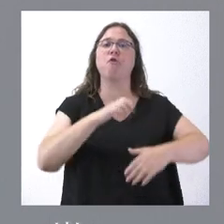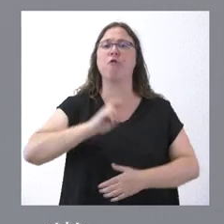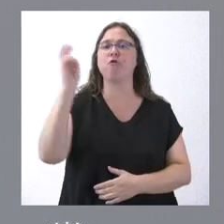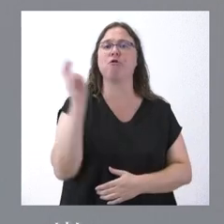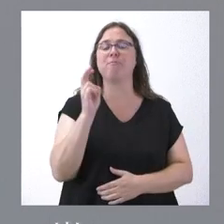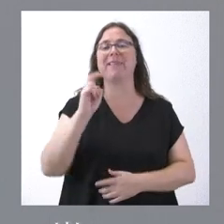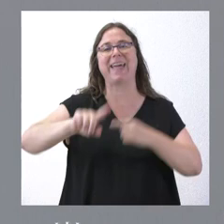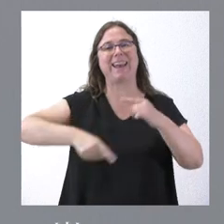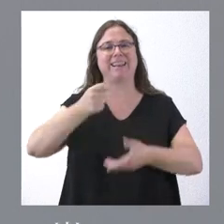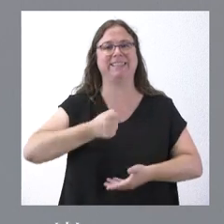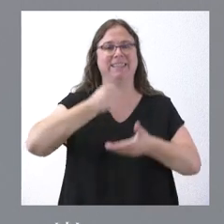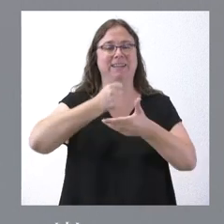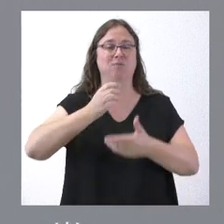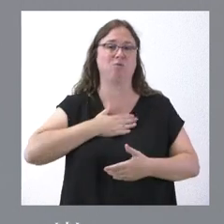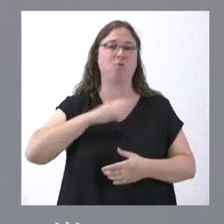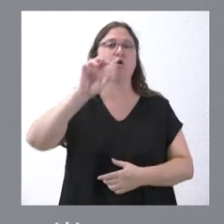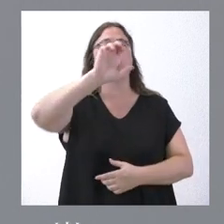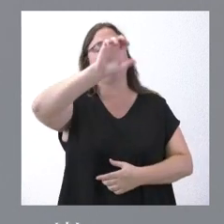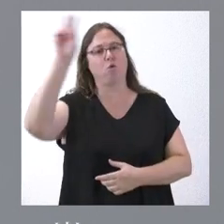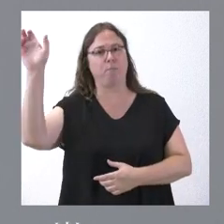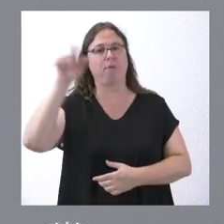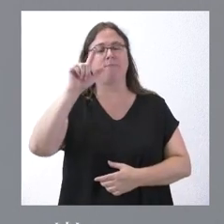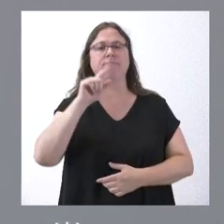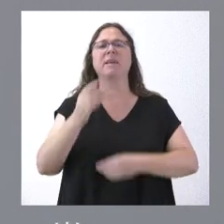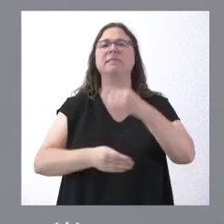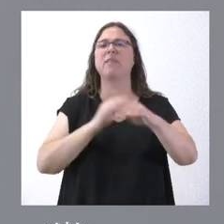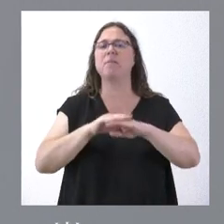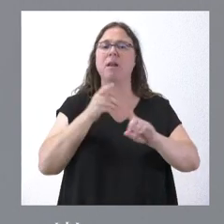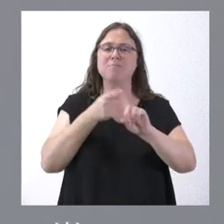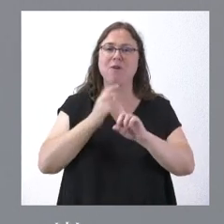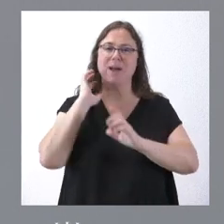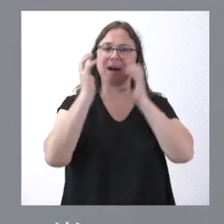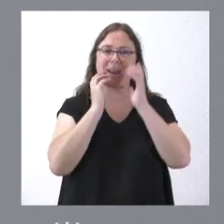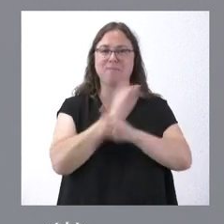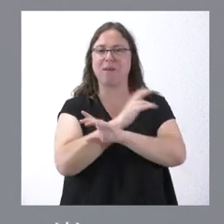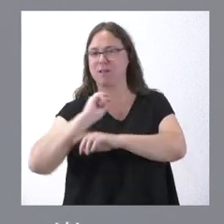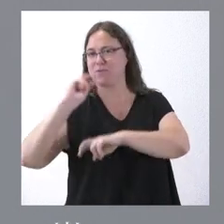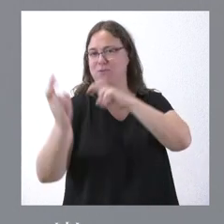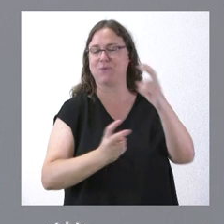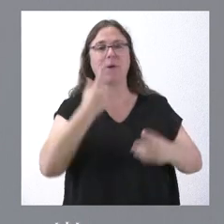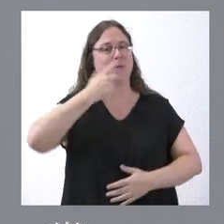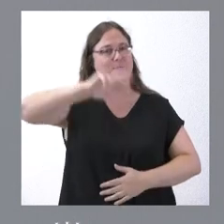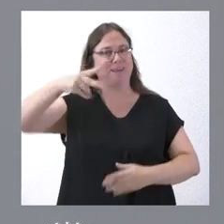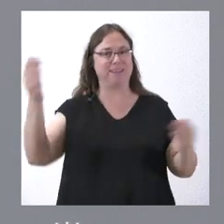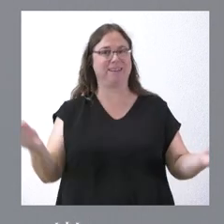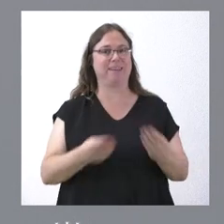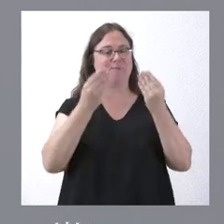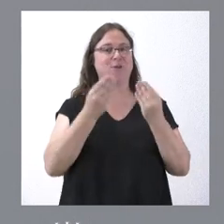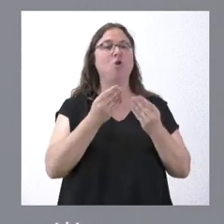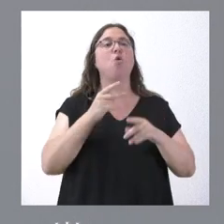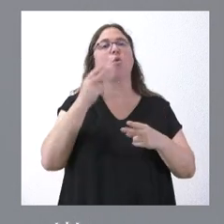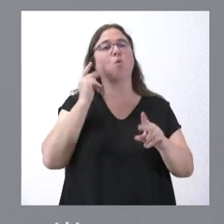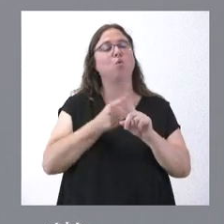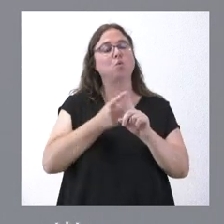recursos Next Generation de la Unión Europea. Estas actuaciones se dirigen a mejorar la biodiversidad, la mejora paisajística, la ordenación del uso